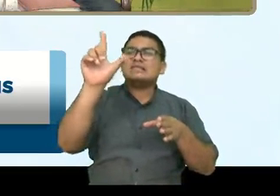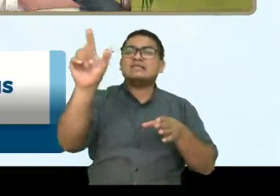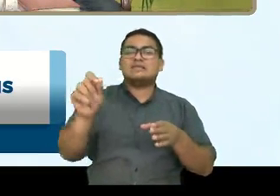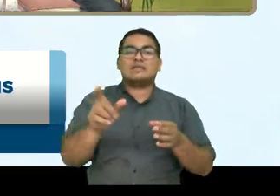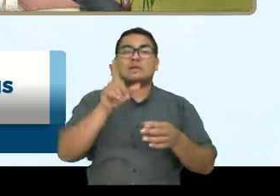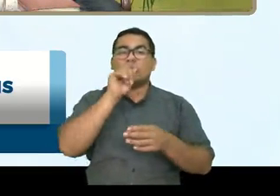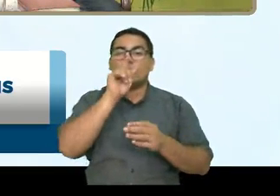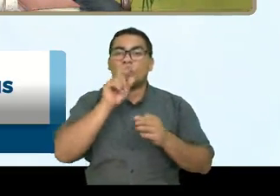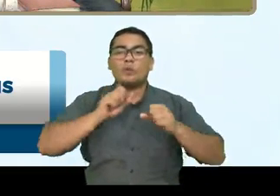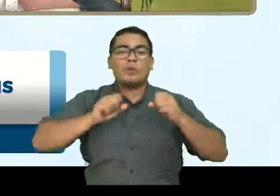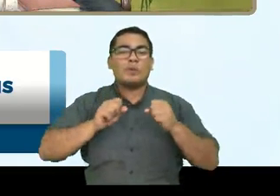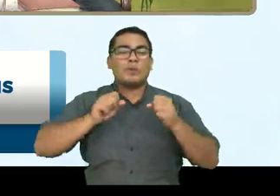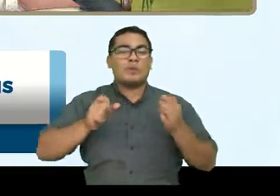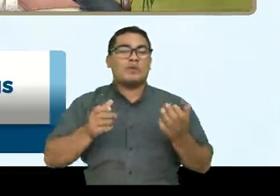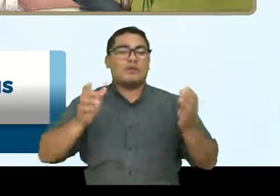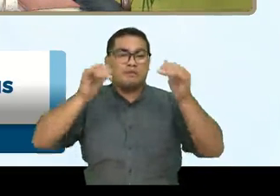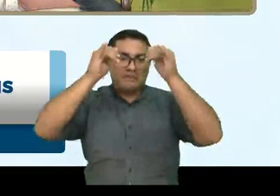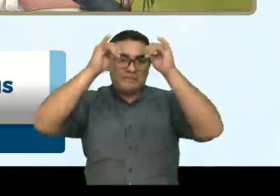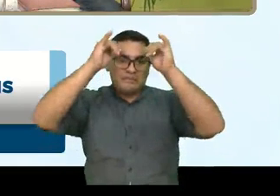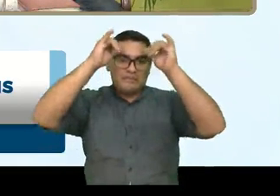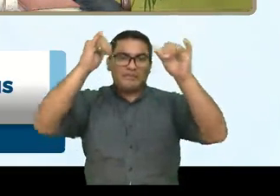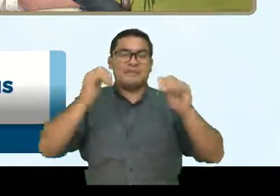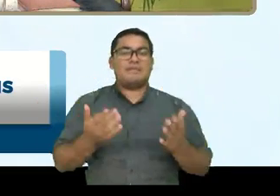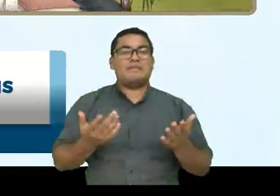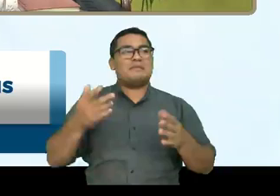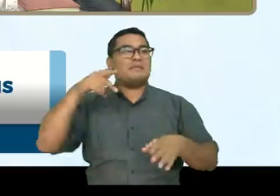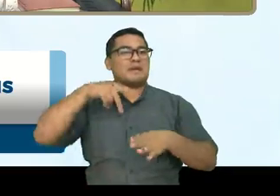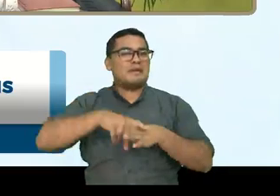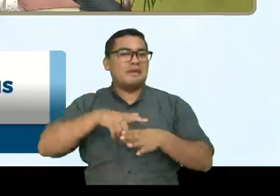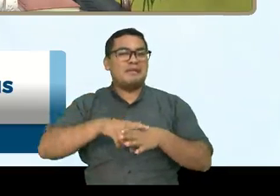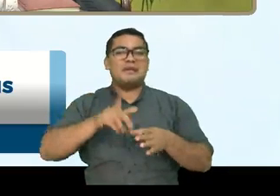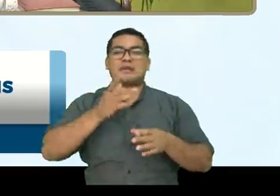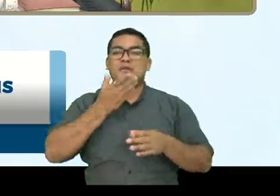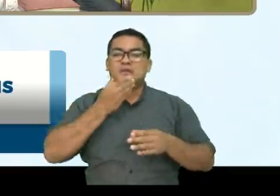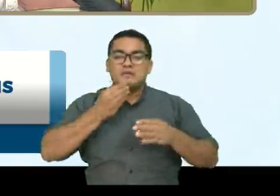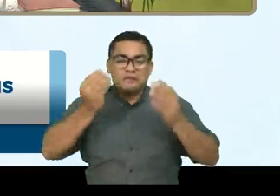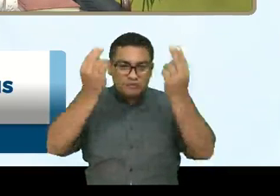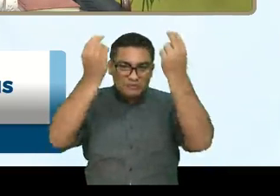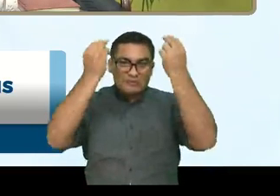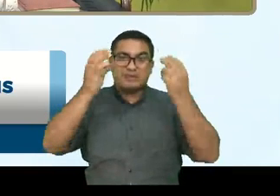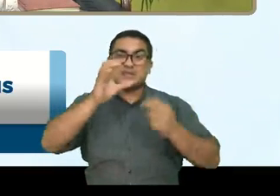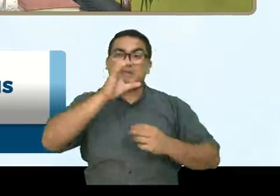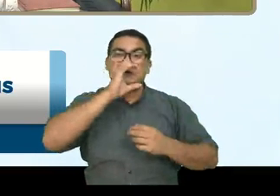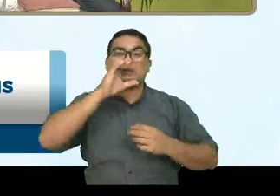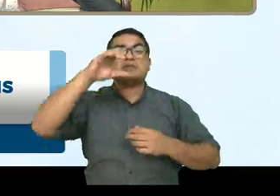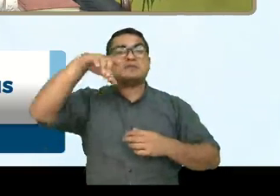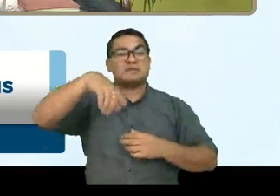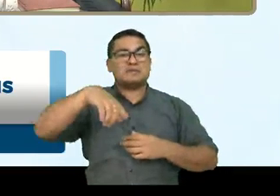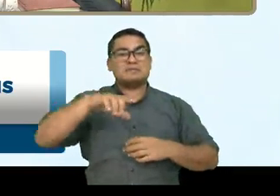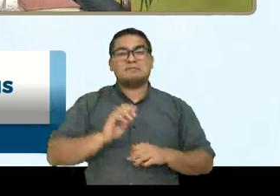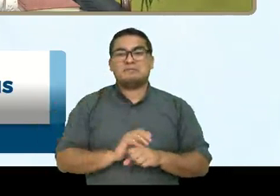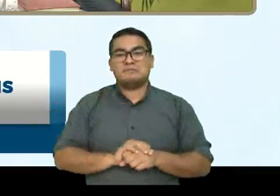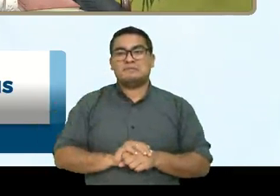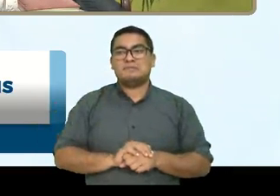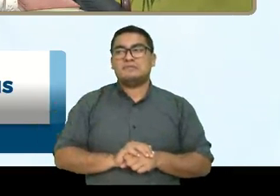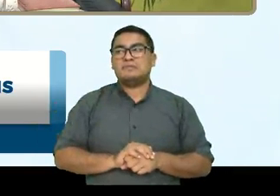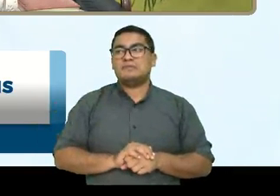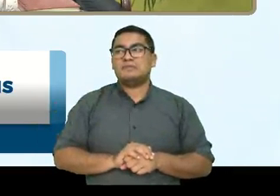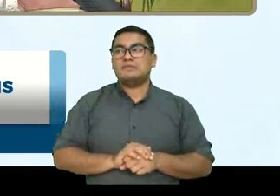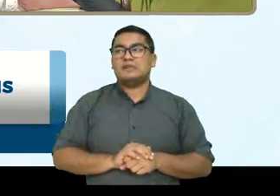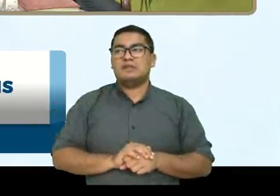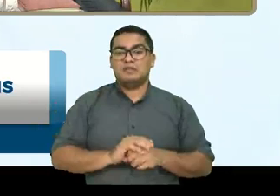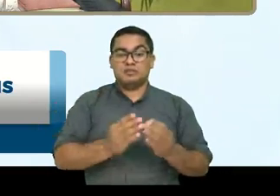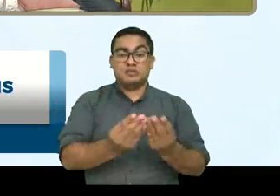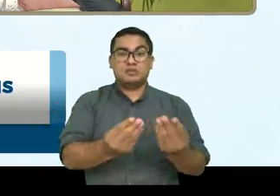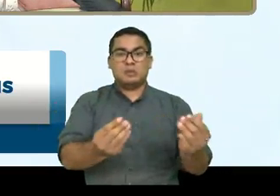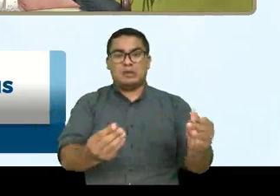se crían animalitos de corral. El ganado, los cabritos, los cerdos, que es otro, los animalitos. El terreno es pantanoso,